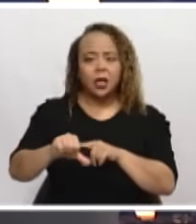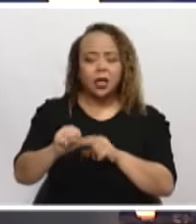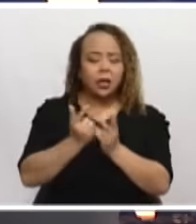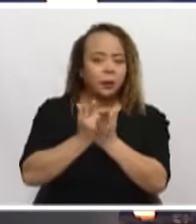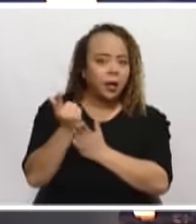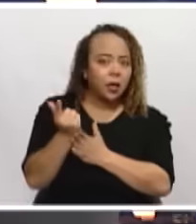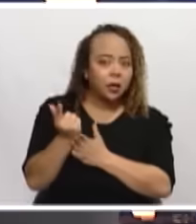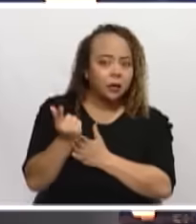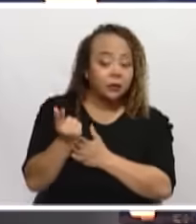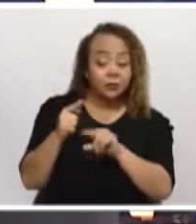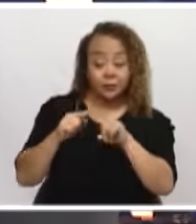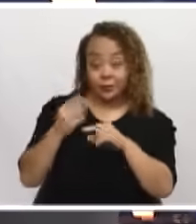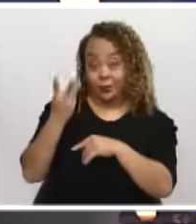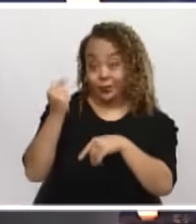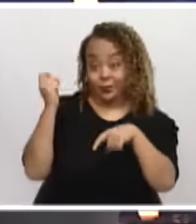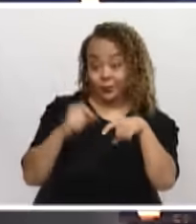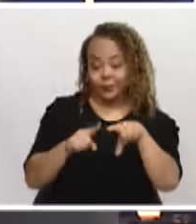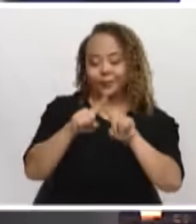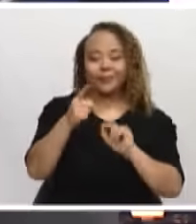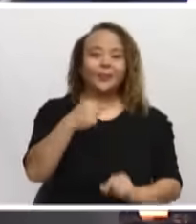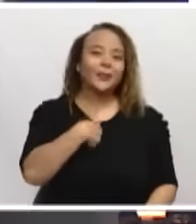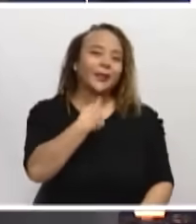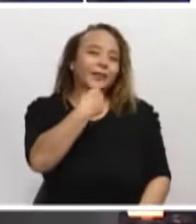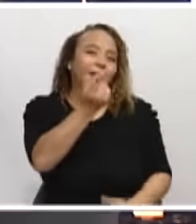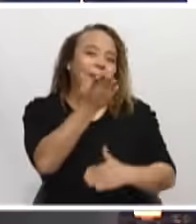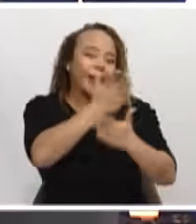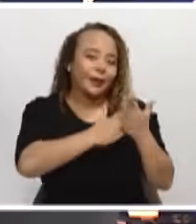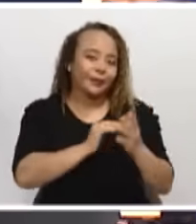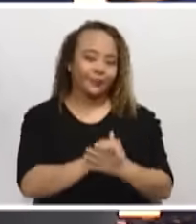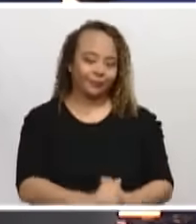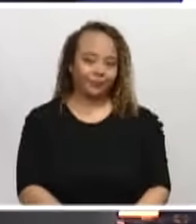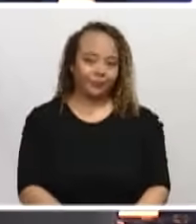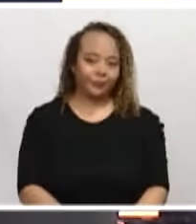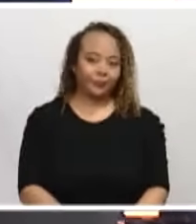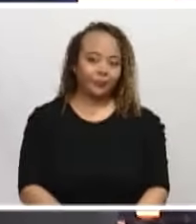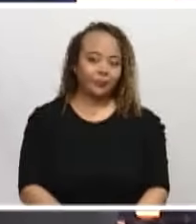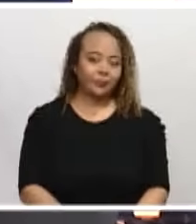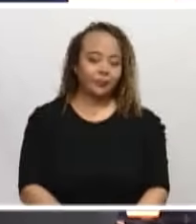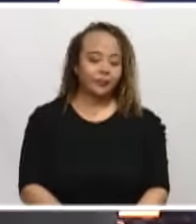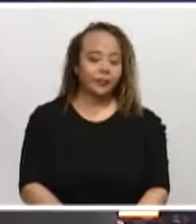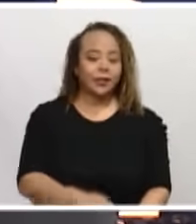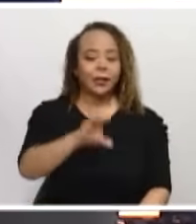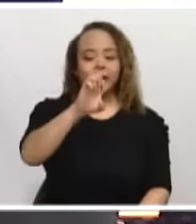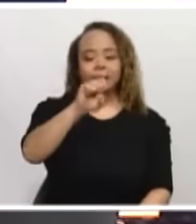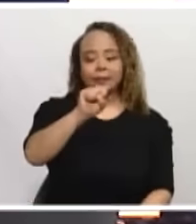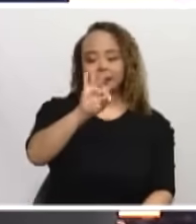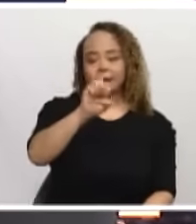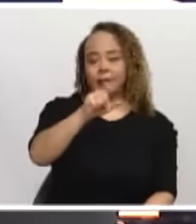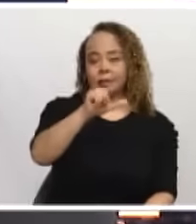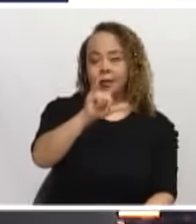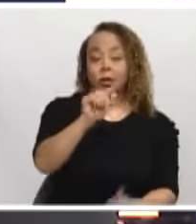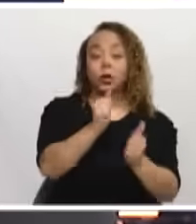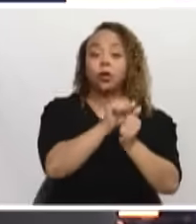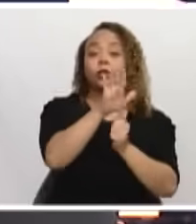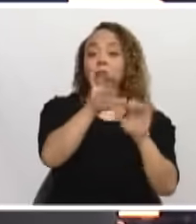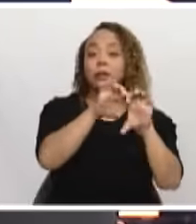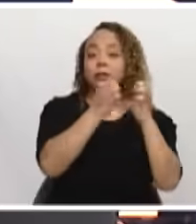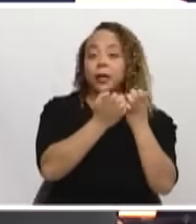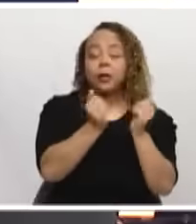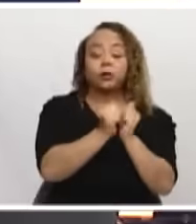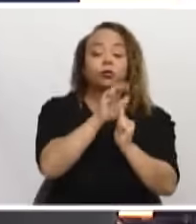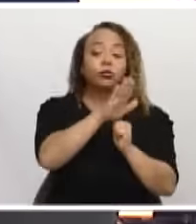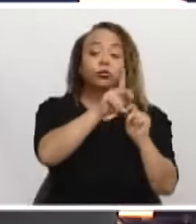ano si depende Cuántos goles te metes no y yo les digo una cosa y yo les digo una cosa Estelí con su estadio con su